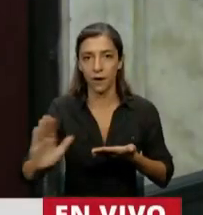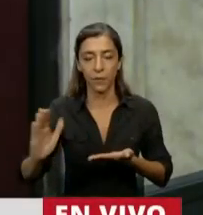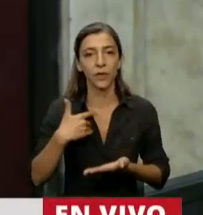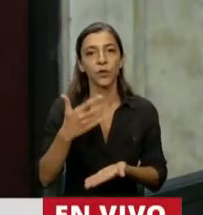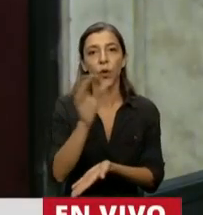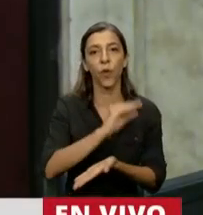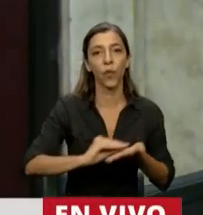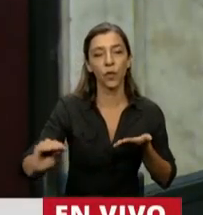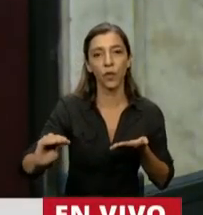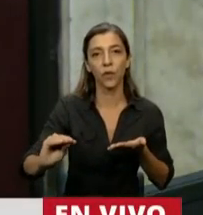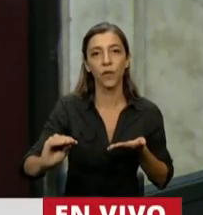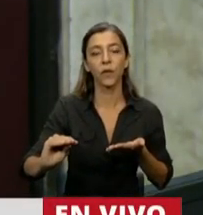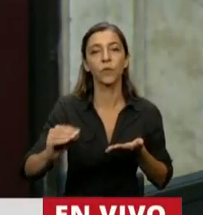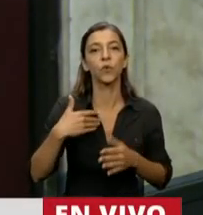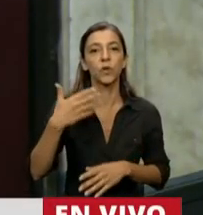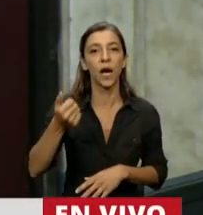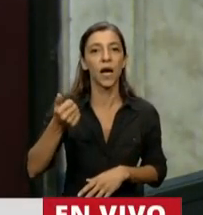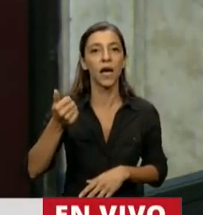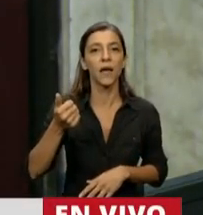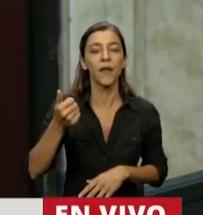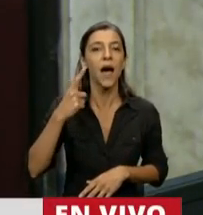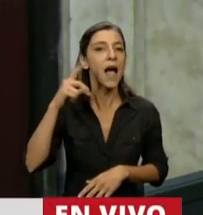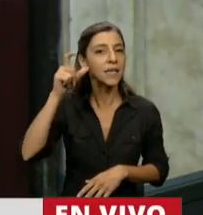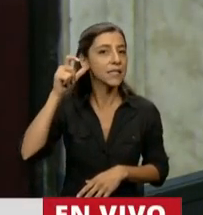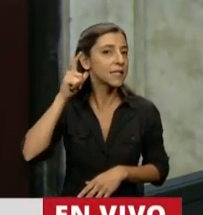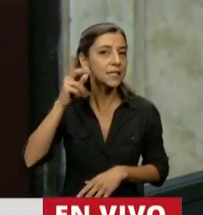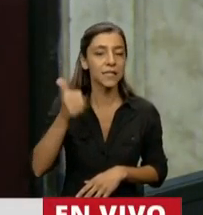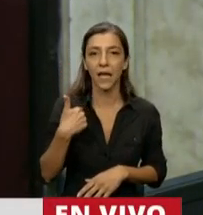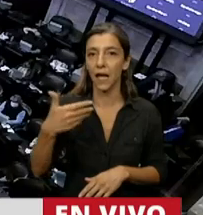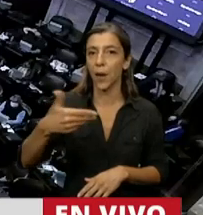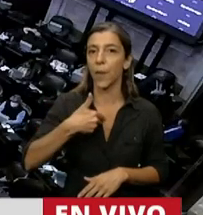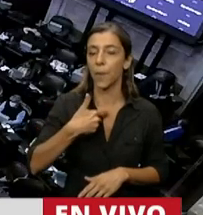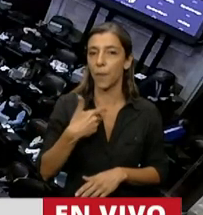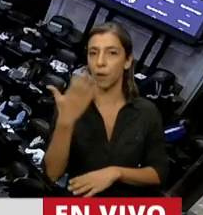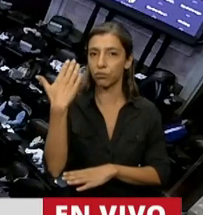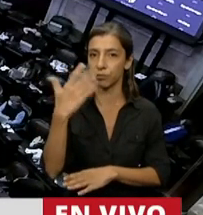La diputada Aicega ha pedido la palabra.